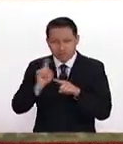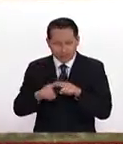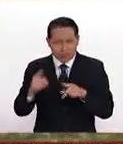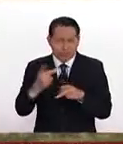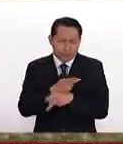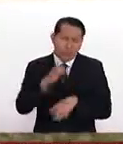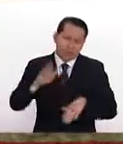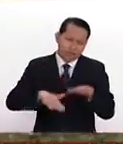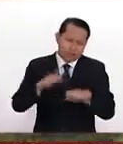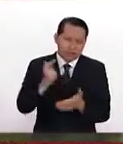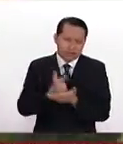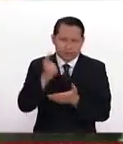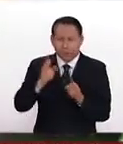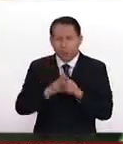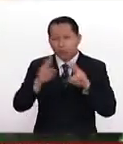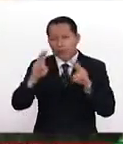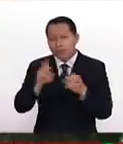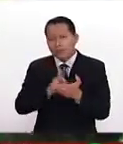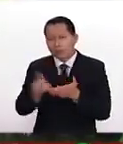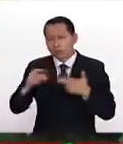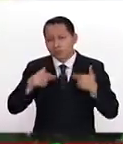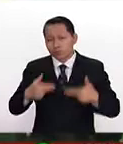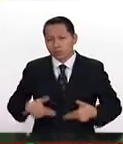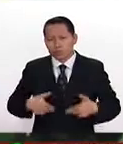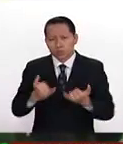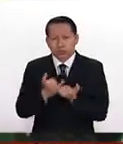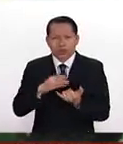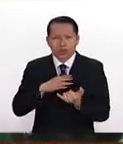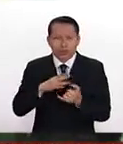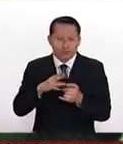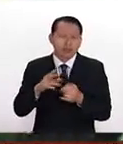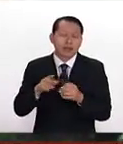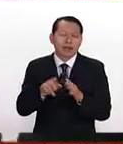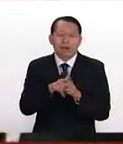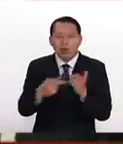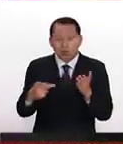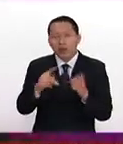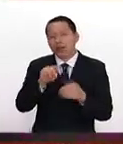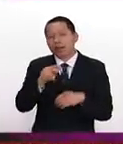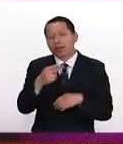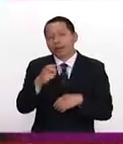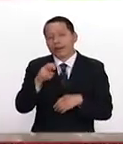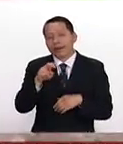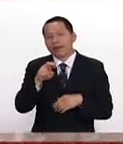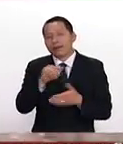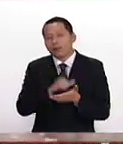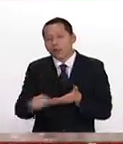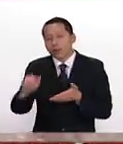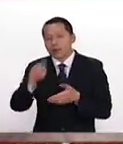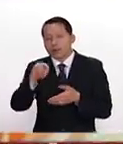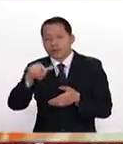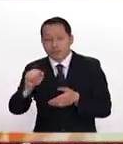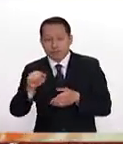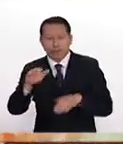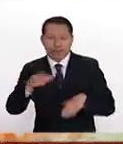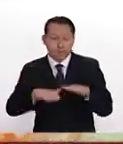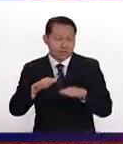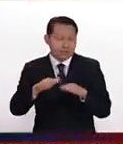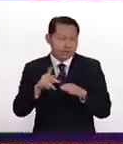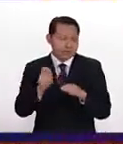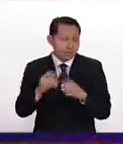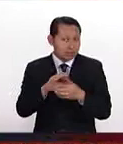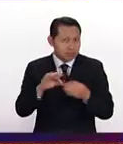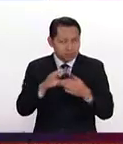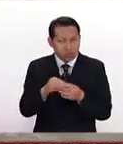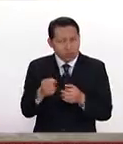más graves sobre temas de derechos humanos allí algunos diarios como el new york times' ha sido muy crítico sobre el nivel de letalidad y ese es un nivel de